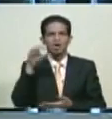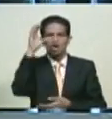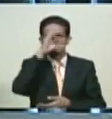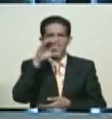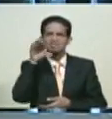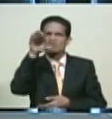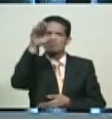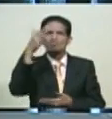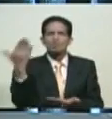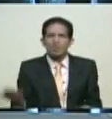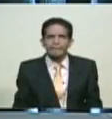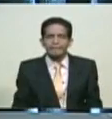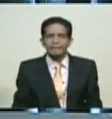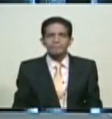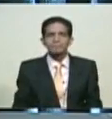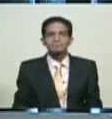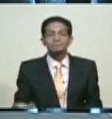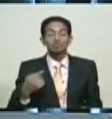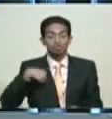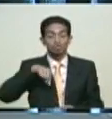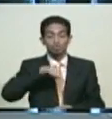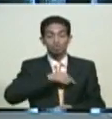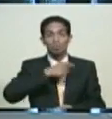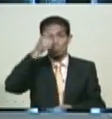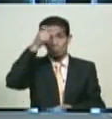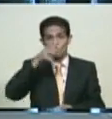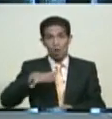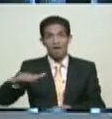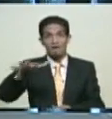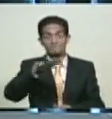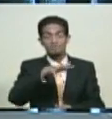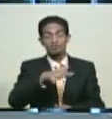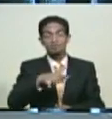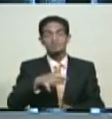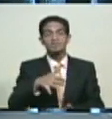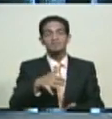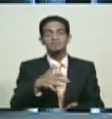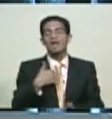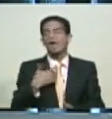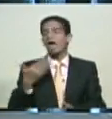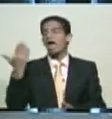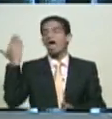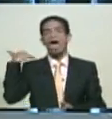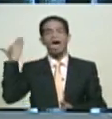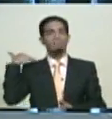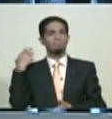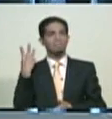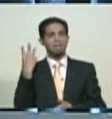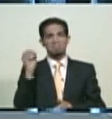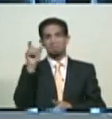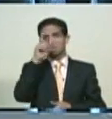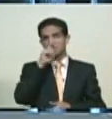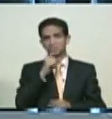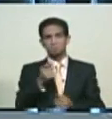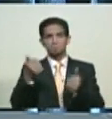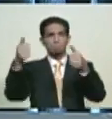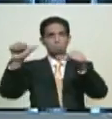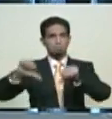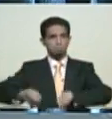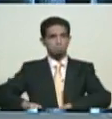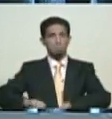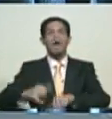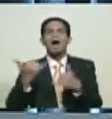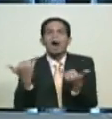nosotros tenemos un pueblo en calidad muy muy superior al que conocimos hace 20 30 40 años muy